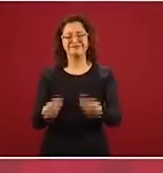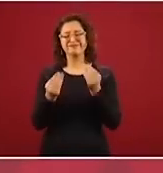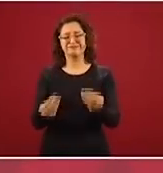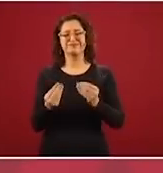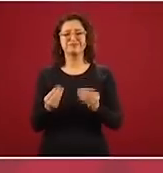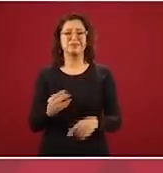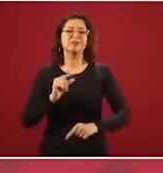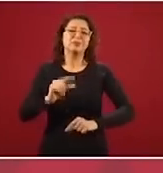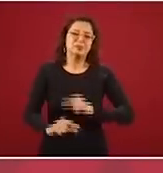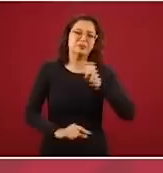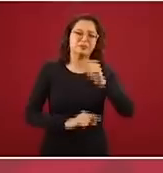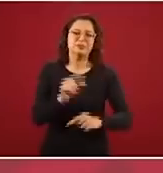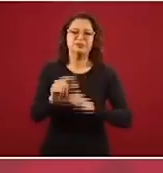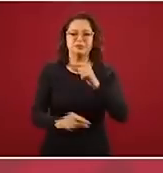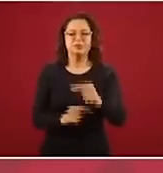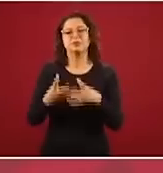van resolviendo